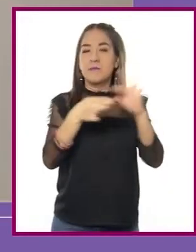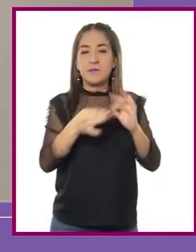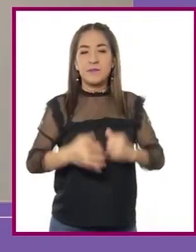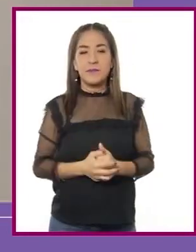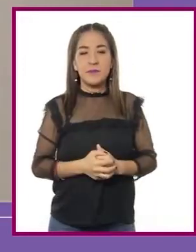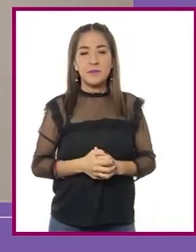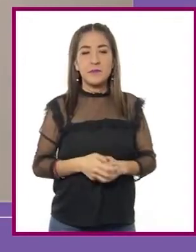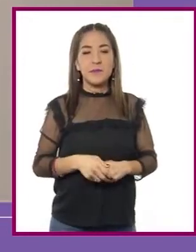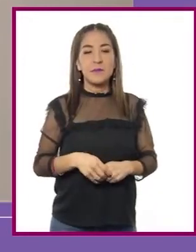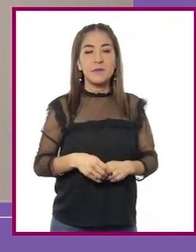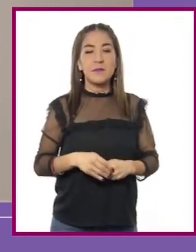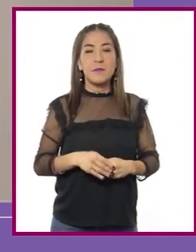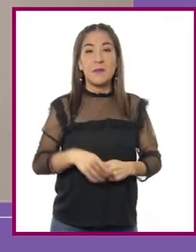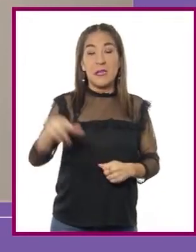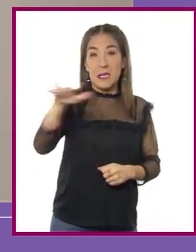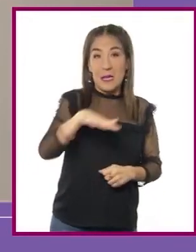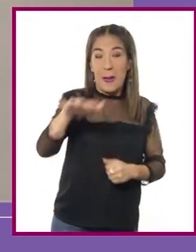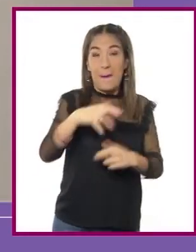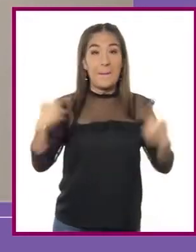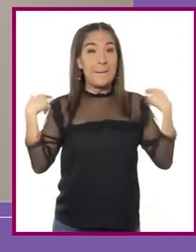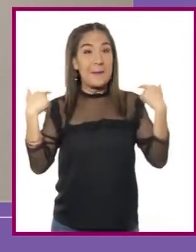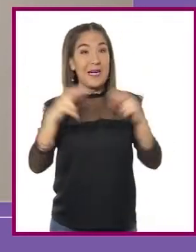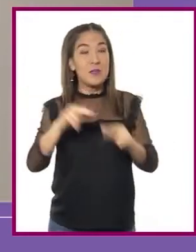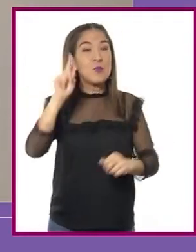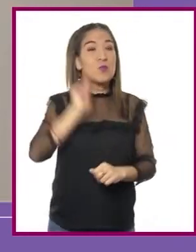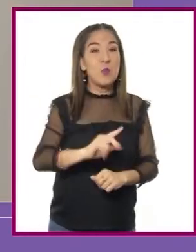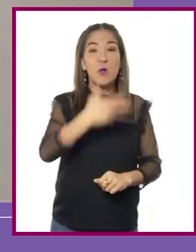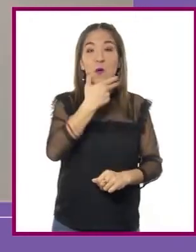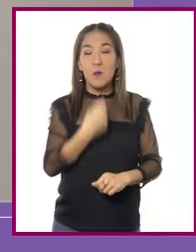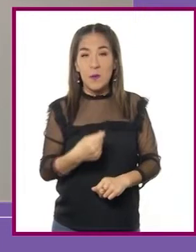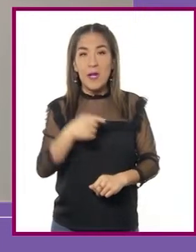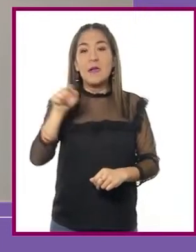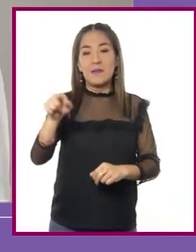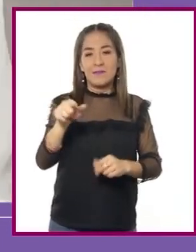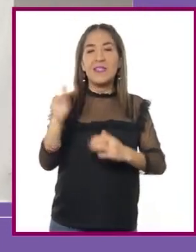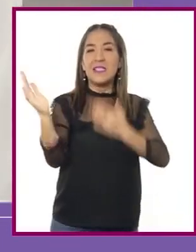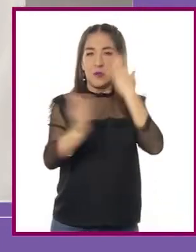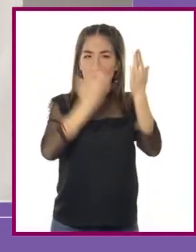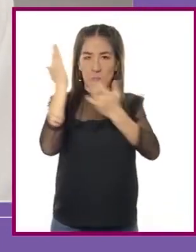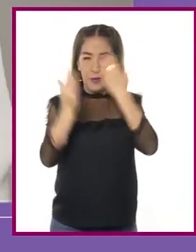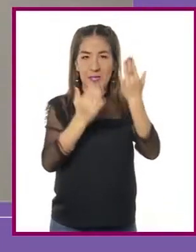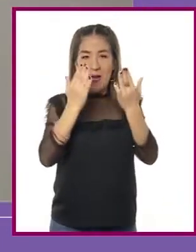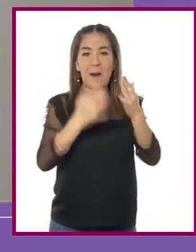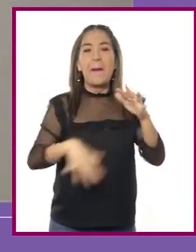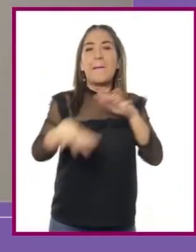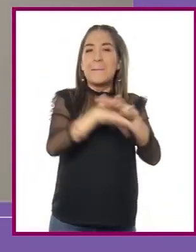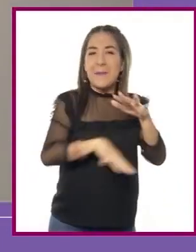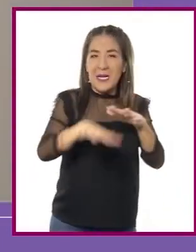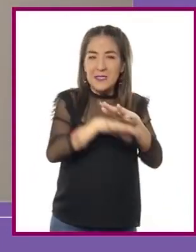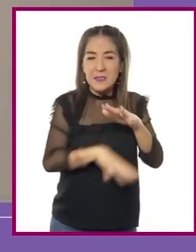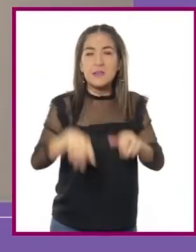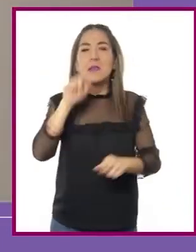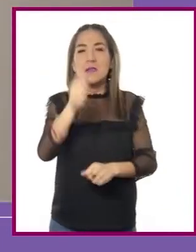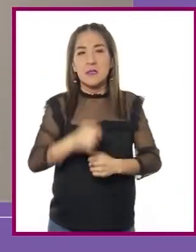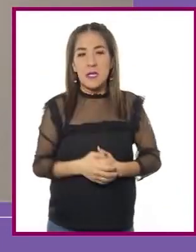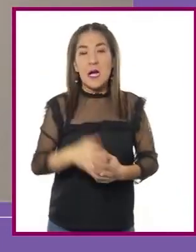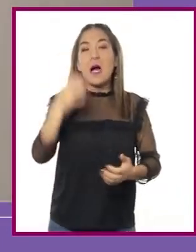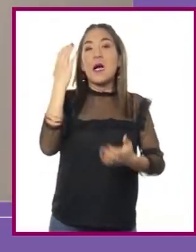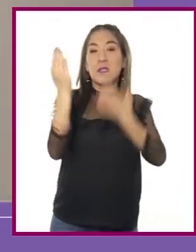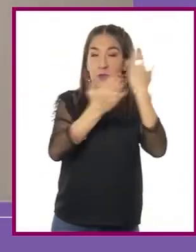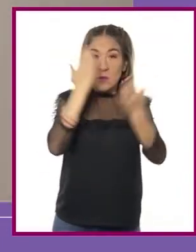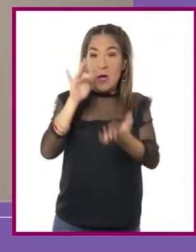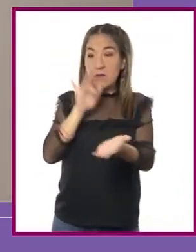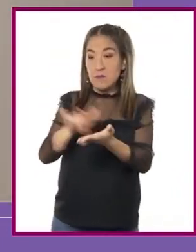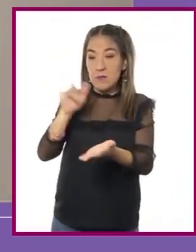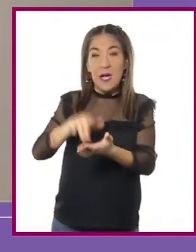el caso de maestras y maestros de educación básica que trabajamos en escuelas que son subsidiadas por el